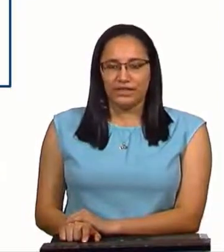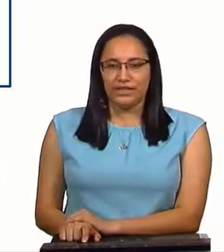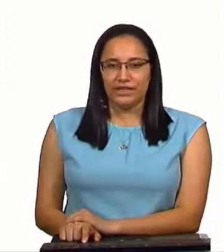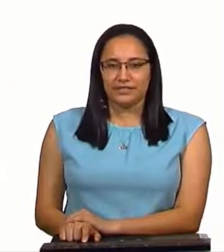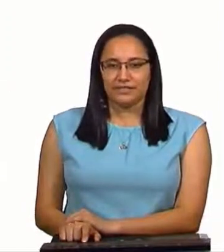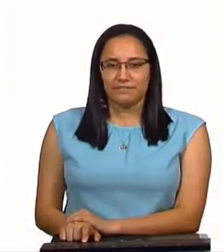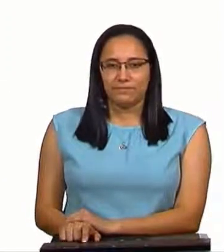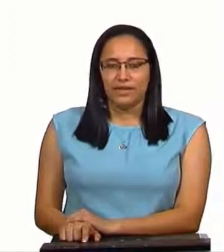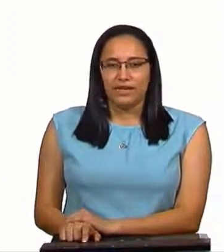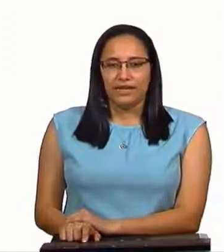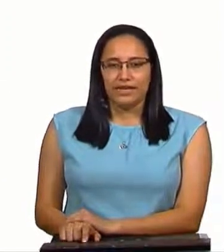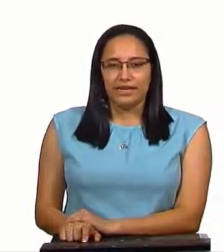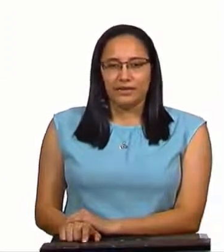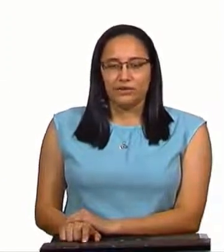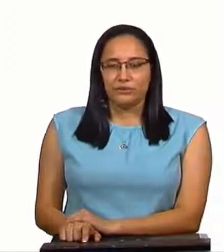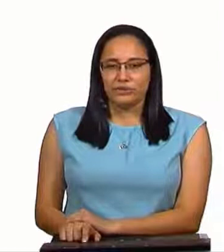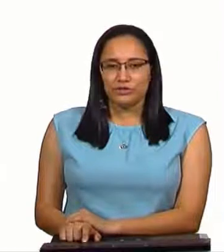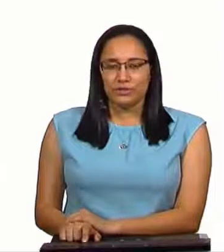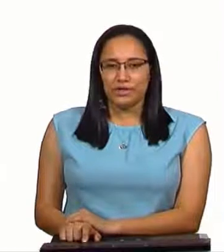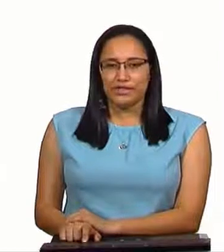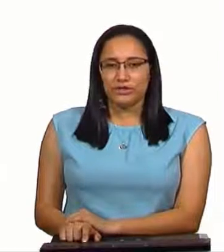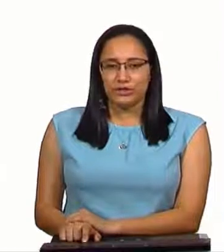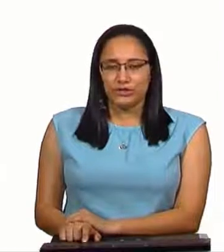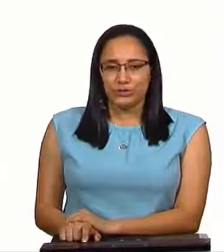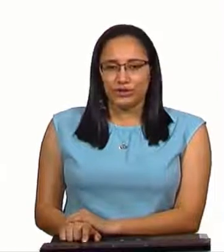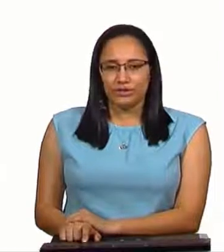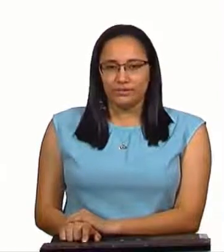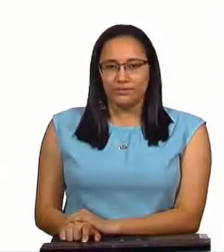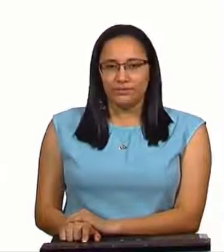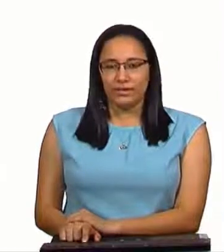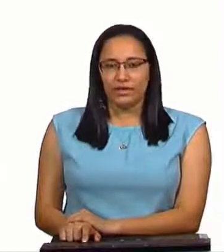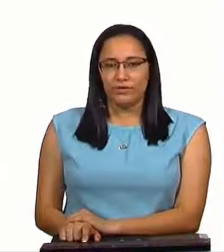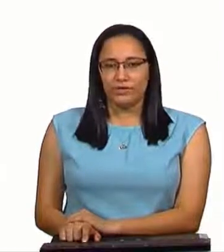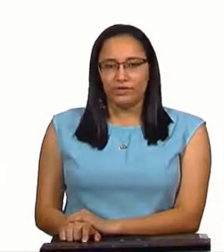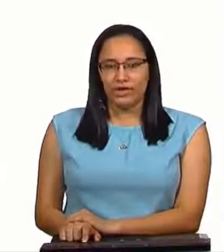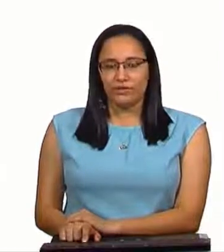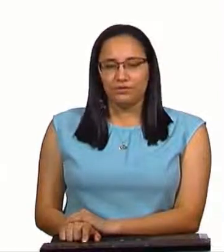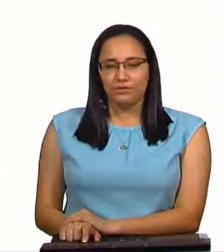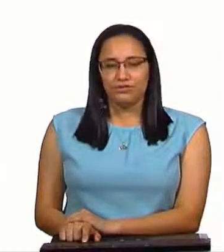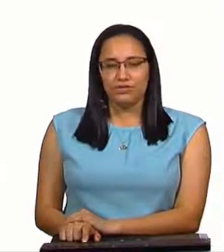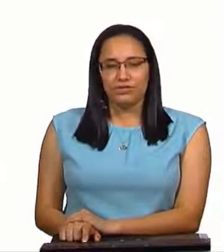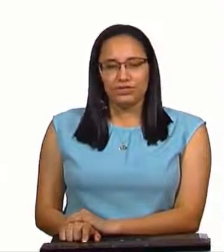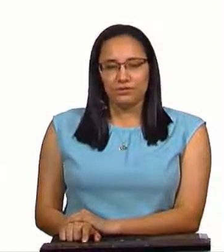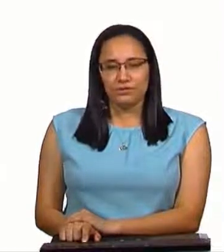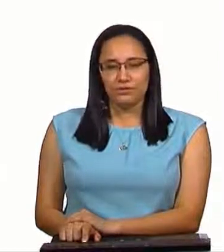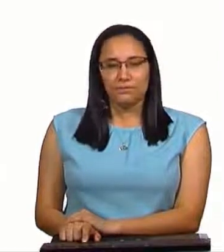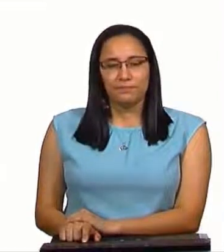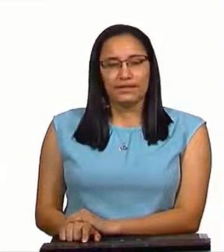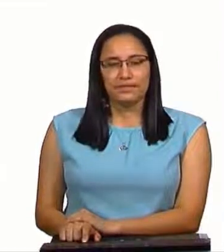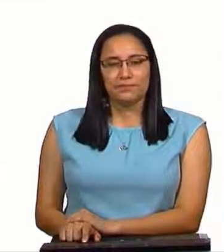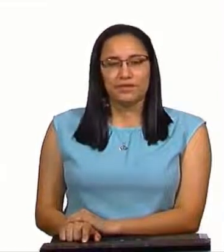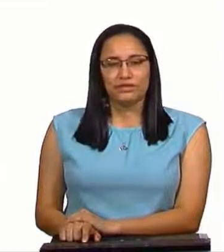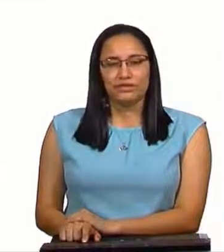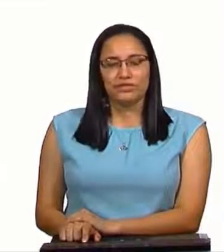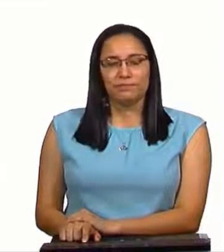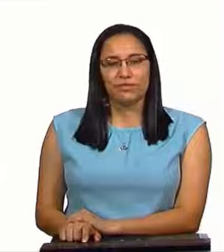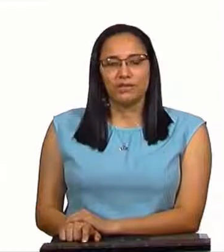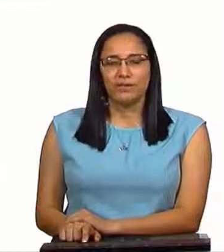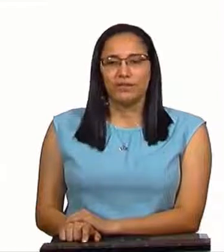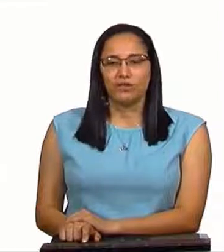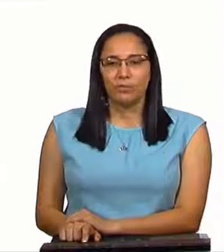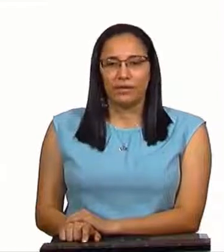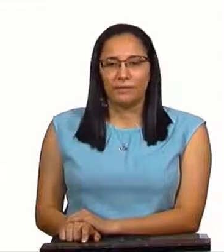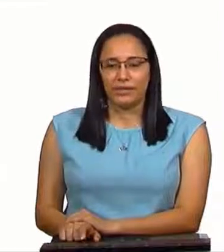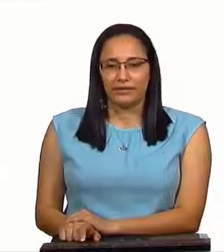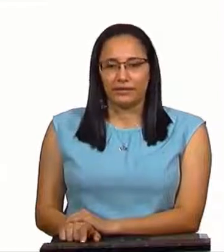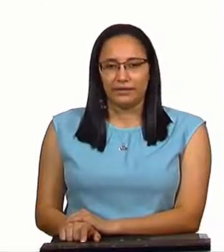conocimiento, inglés. El día de hoy nuestro tema es should para noveno grado, using should, martes 22